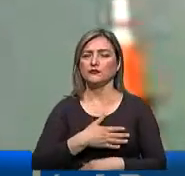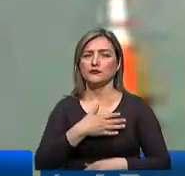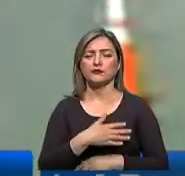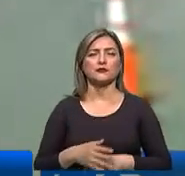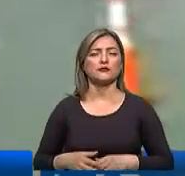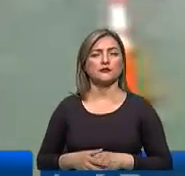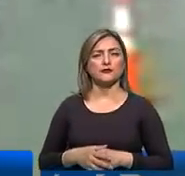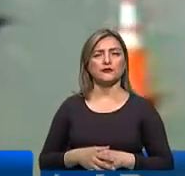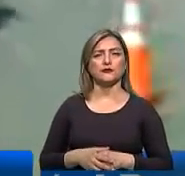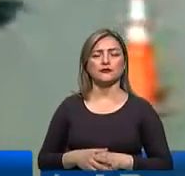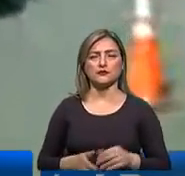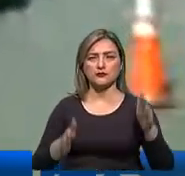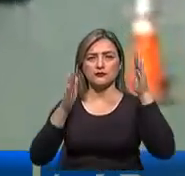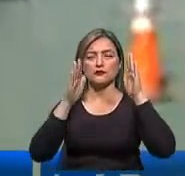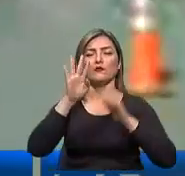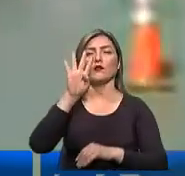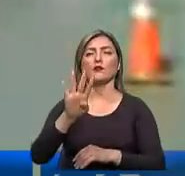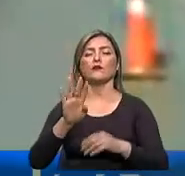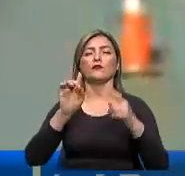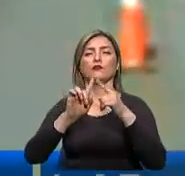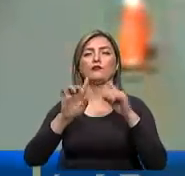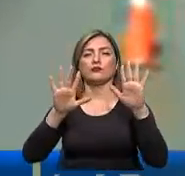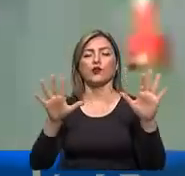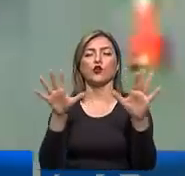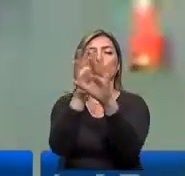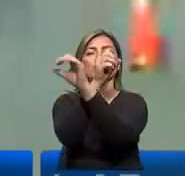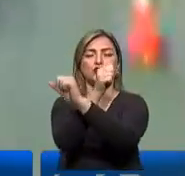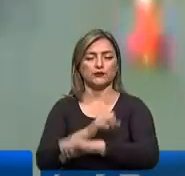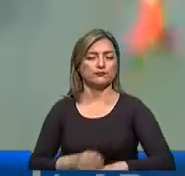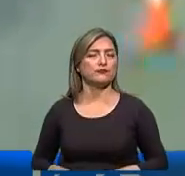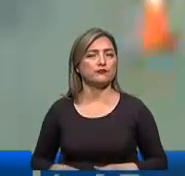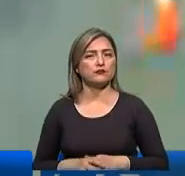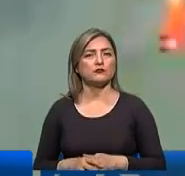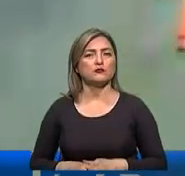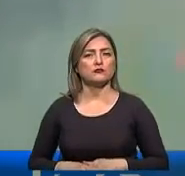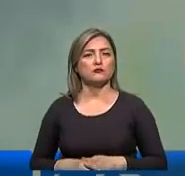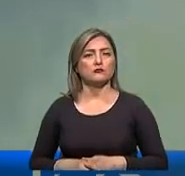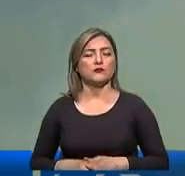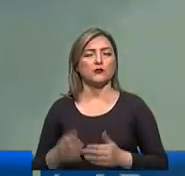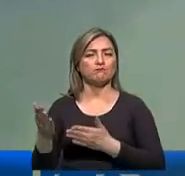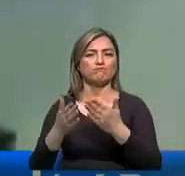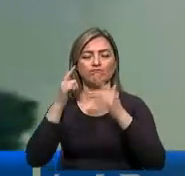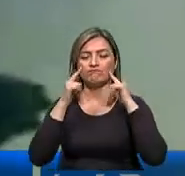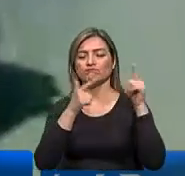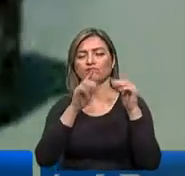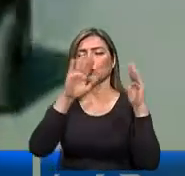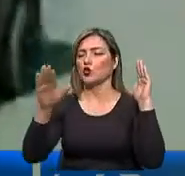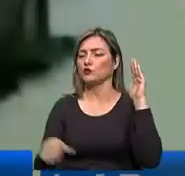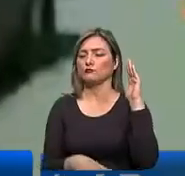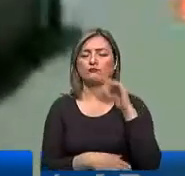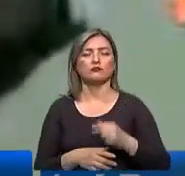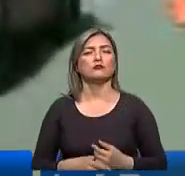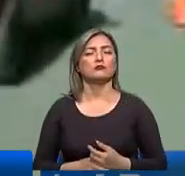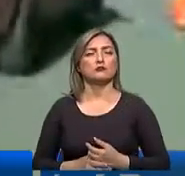favor. Los horarios de atención son de 4 a 22 horas, sin embargo, nosotros contamos con un servicio de guardianía las 24